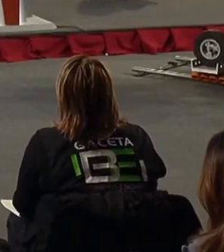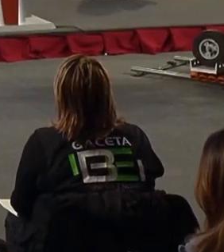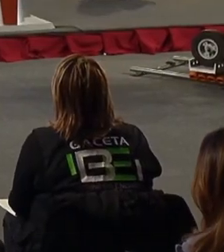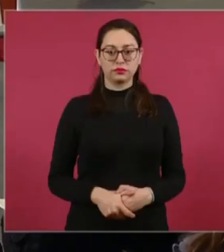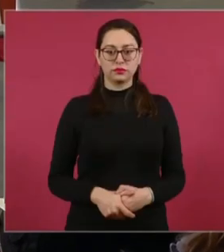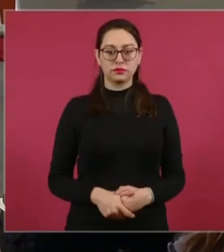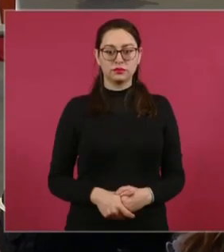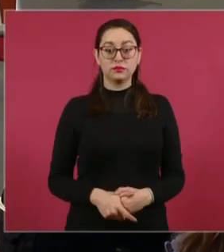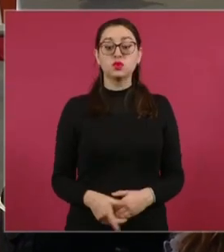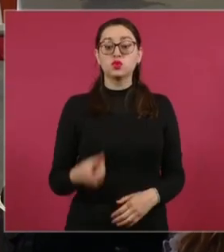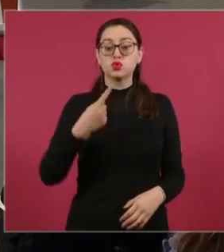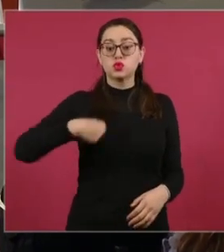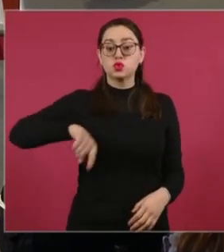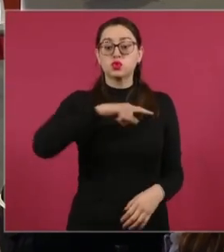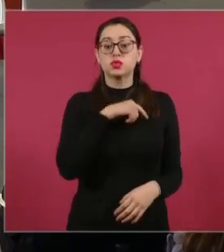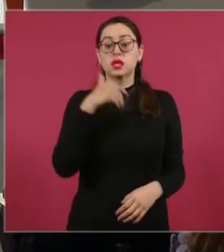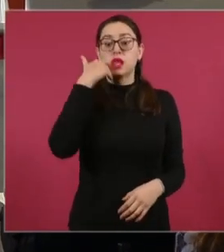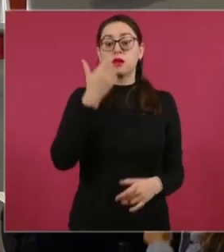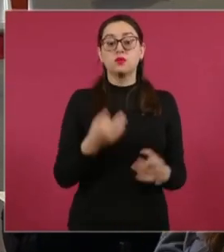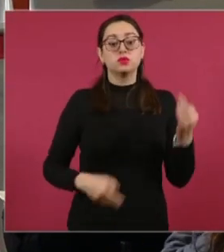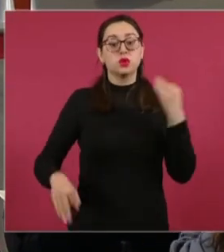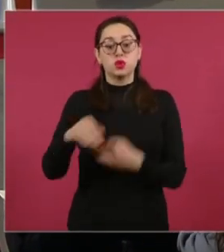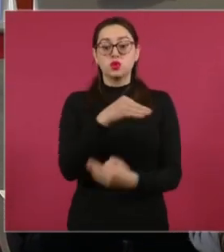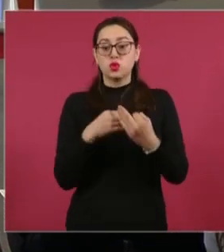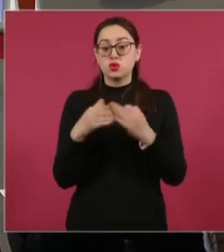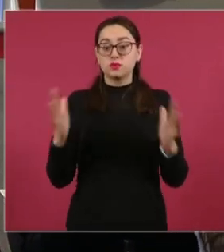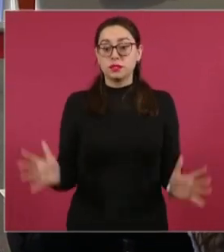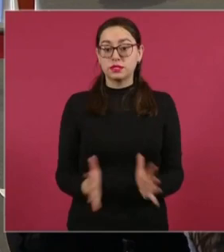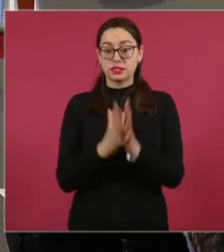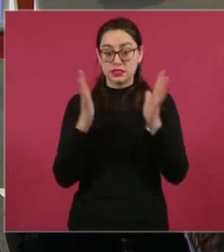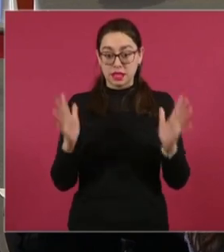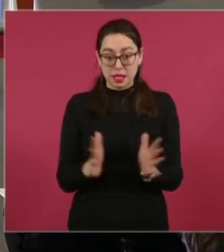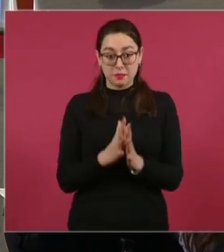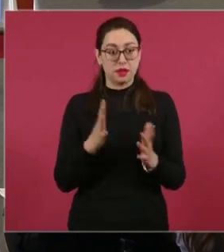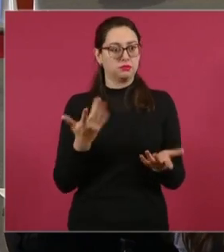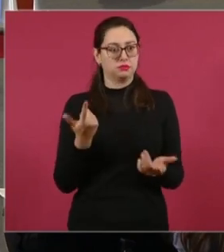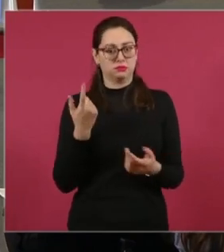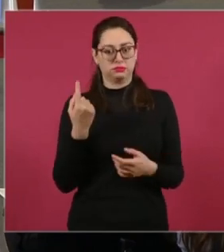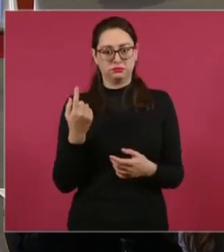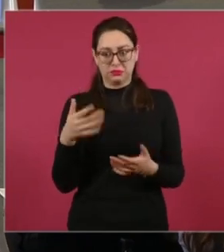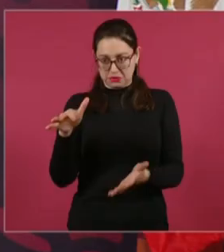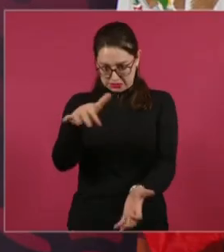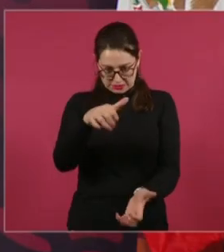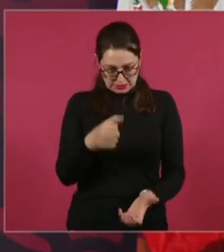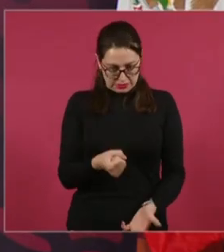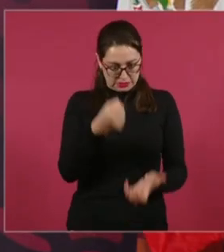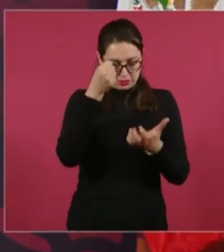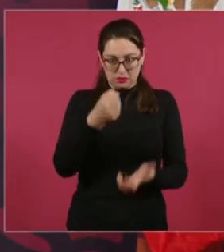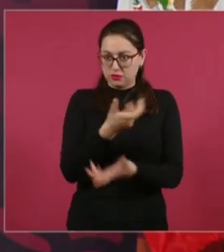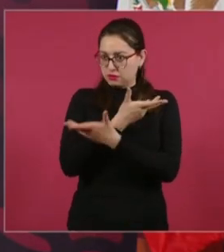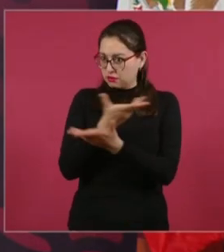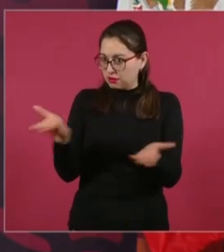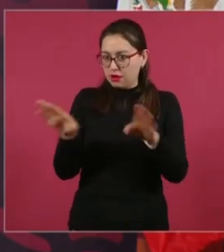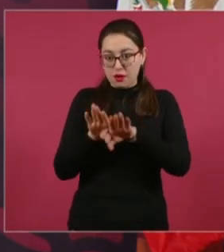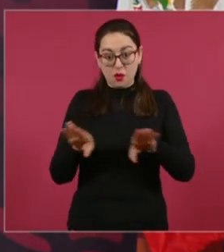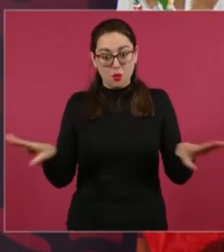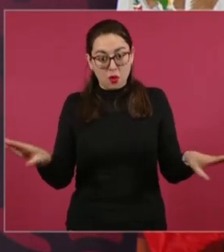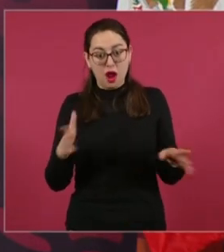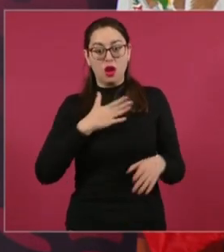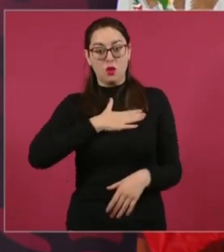eso es la democracia. Y